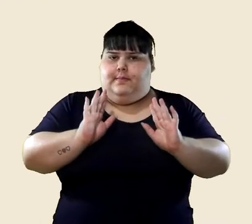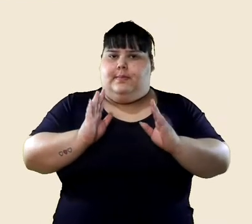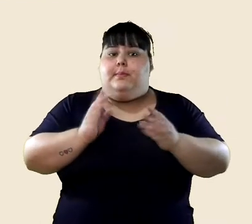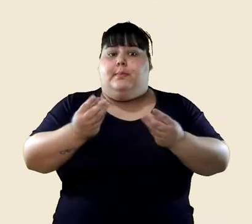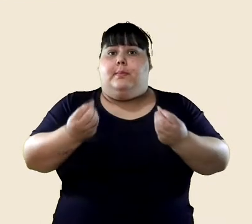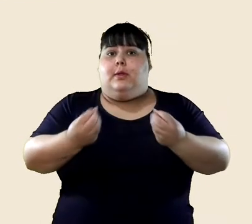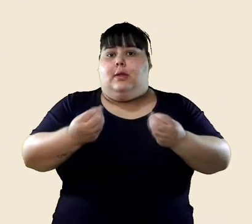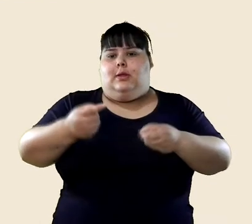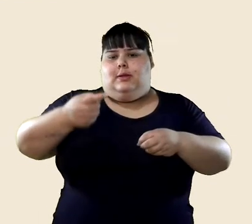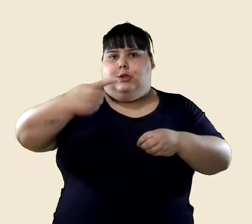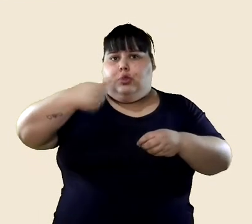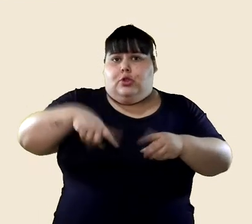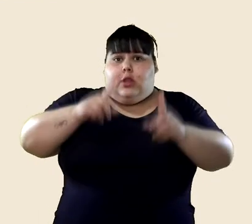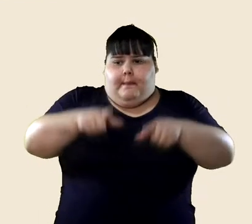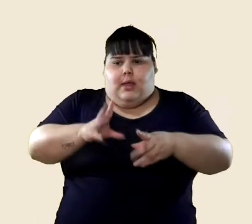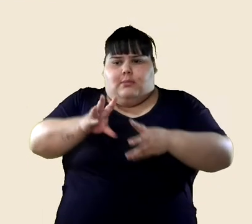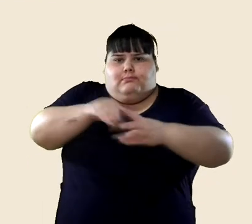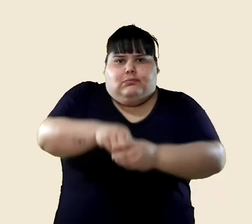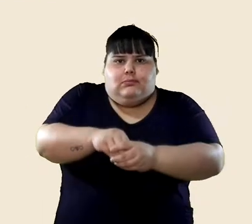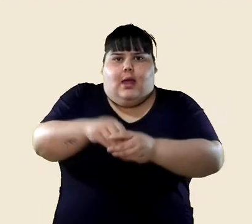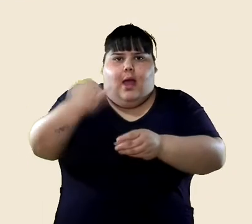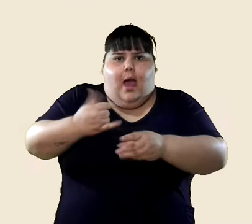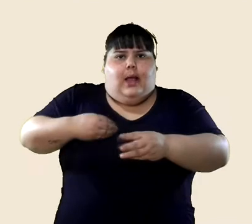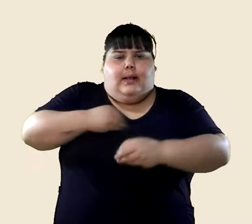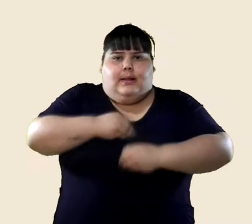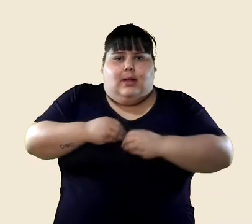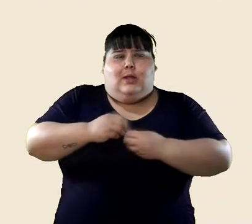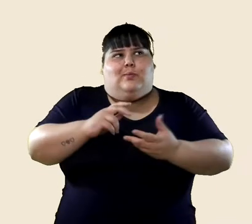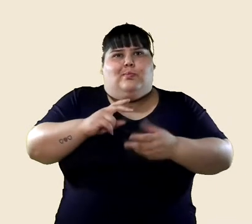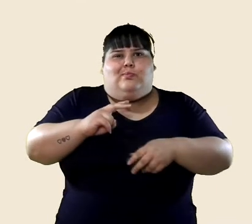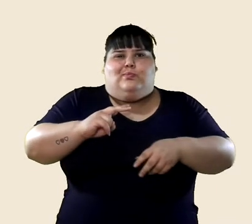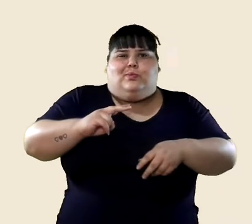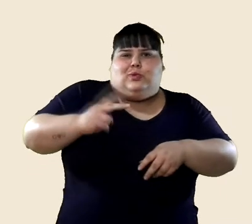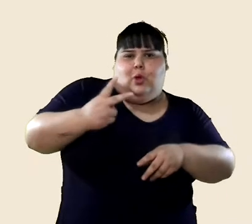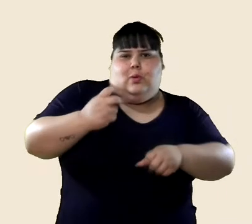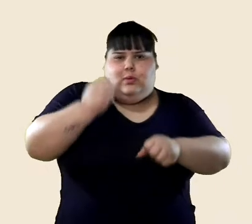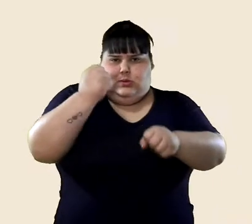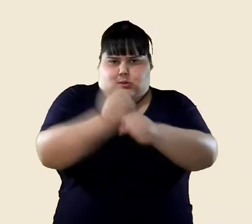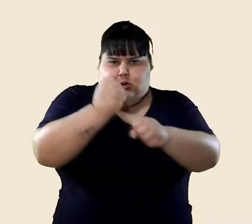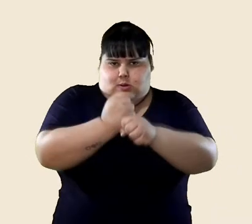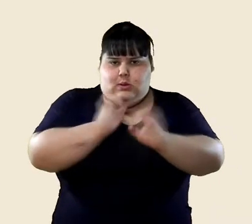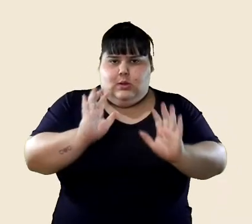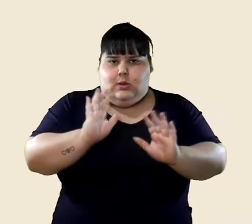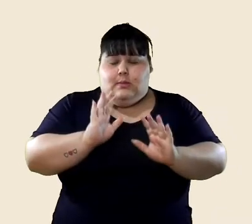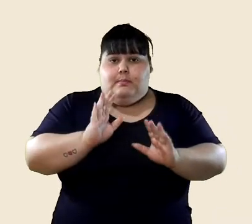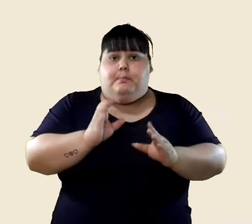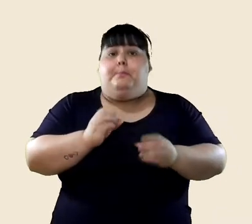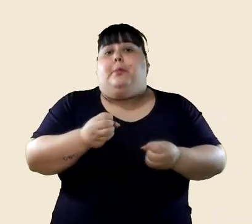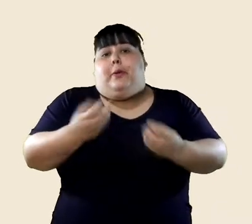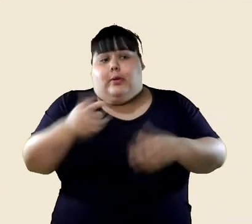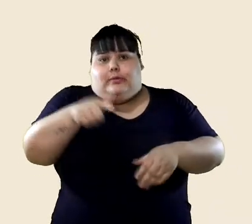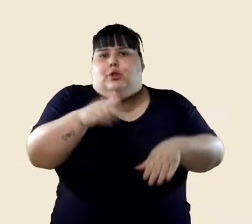nosotros también lo atravesamos, entonces hay todo un trabajo doble que hacer ahí, pero es nuestra tarea y